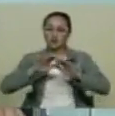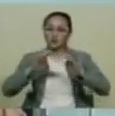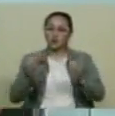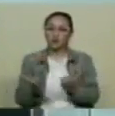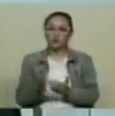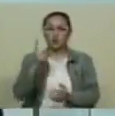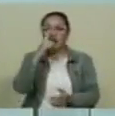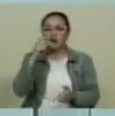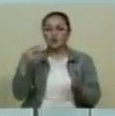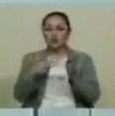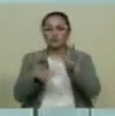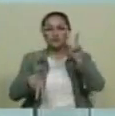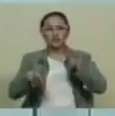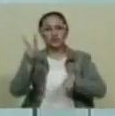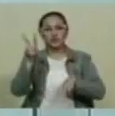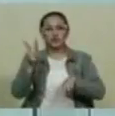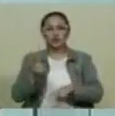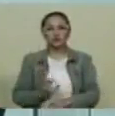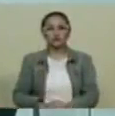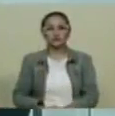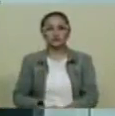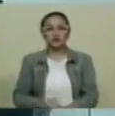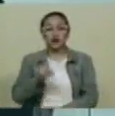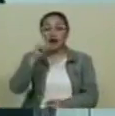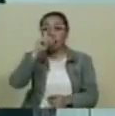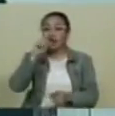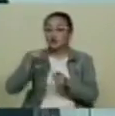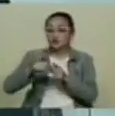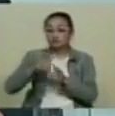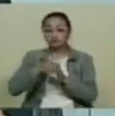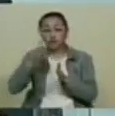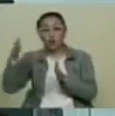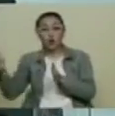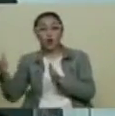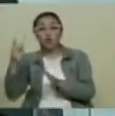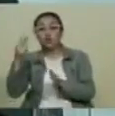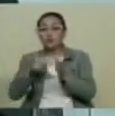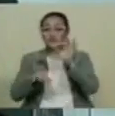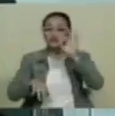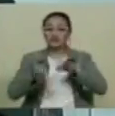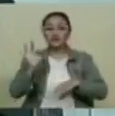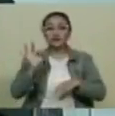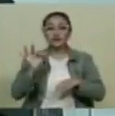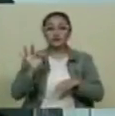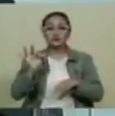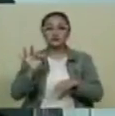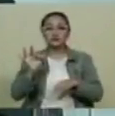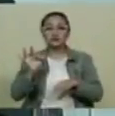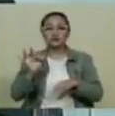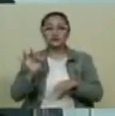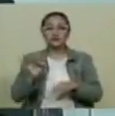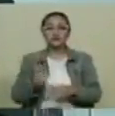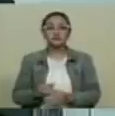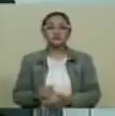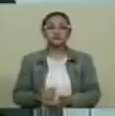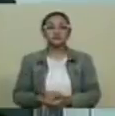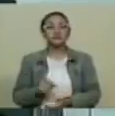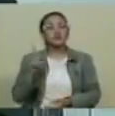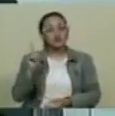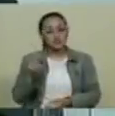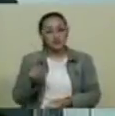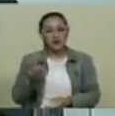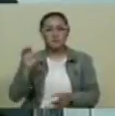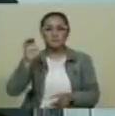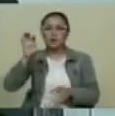el año 2012. El año siguiente, en el año 2013, fueron declarados también Patrimonio